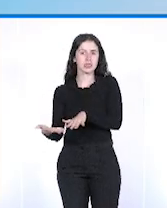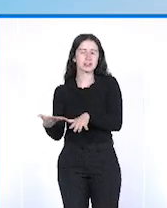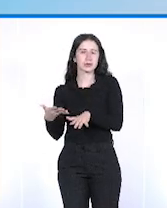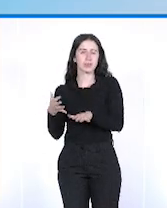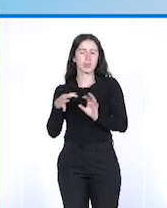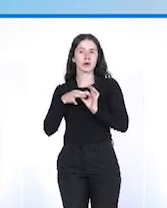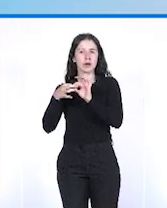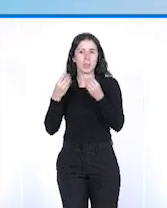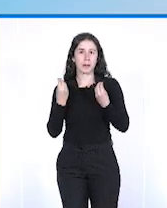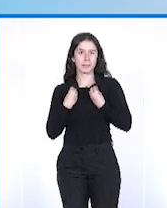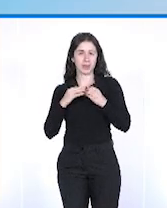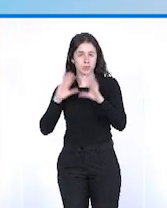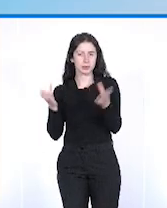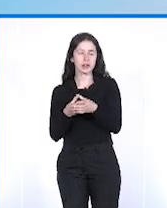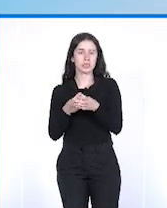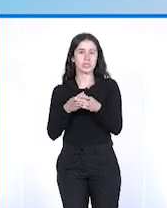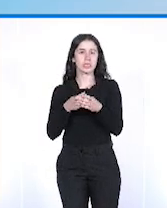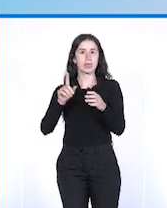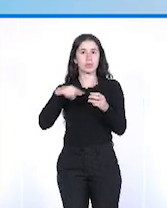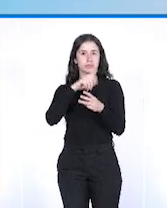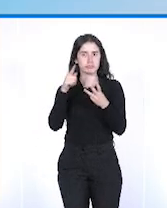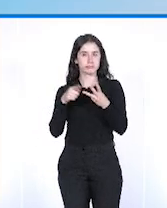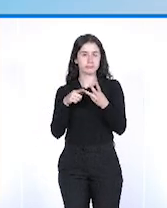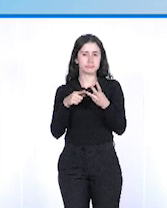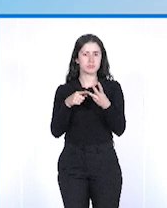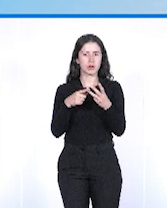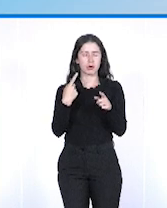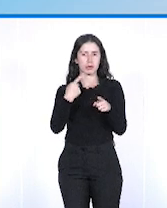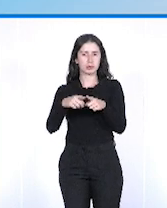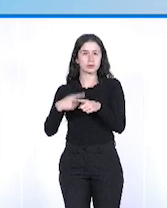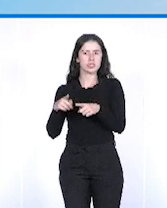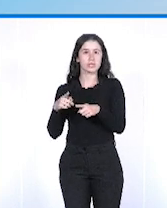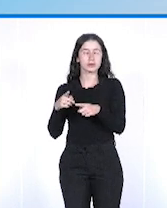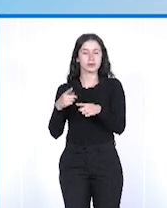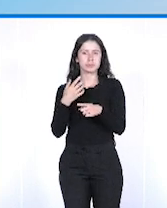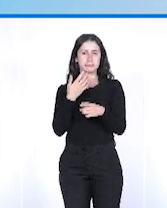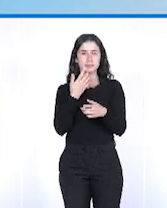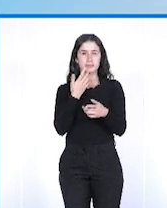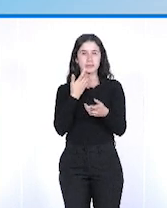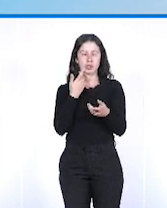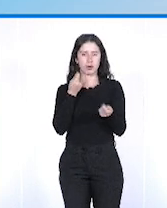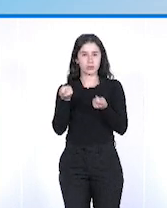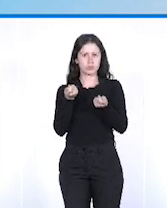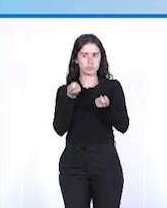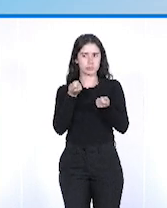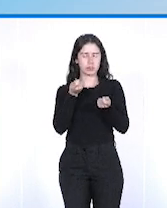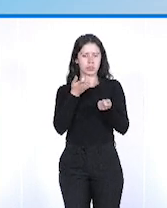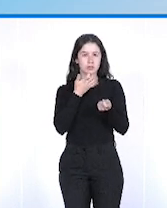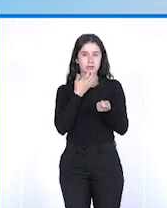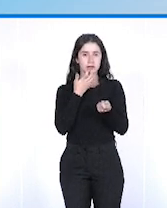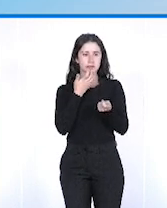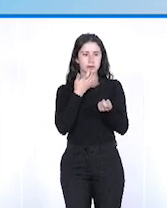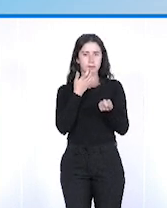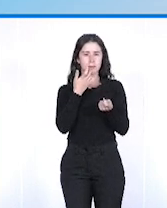vida a la comunidad y aquellos instrumentos que articulan esa colaboración público